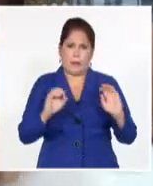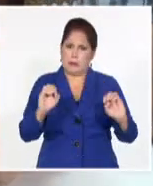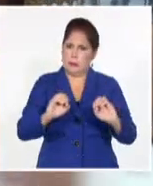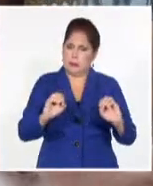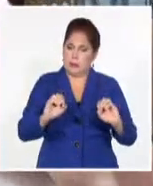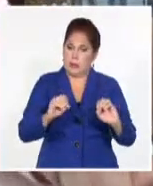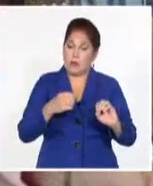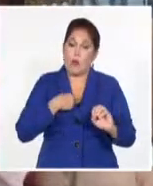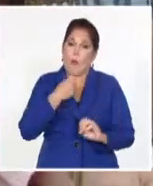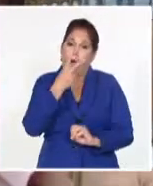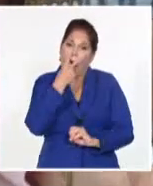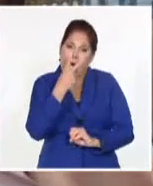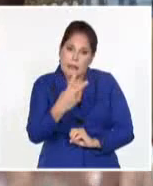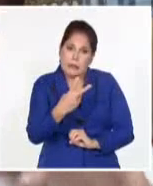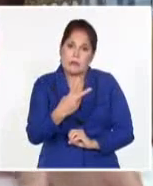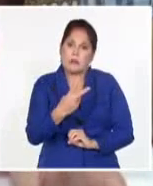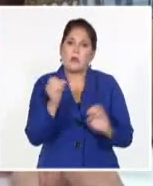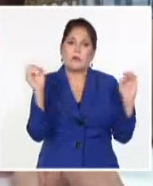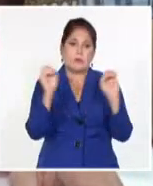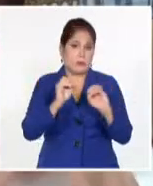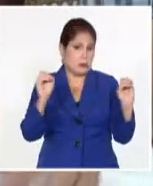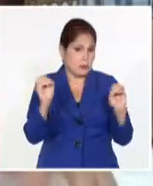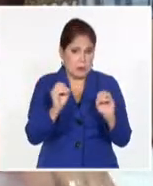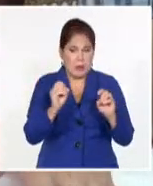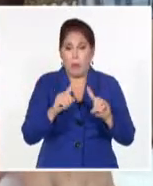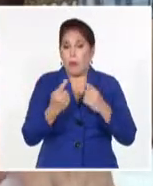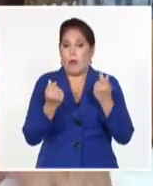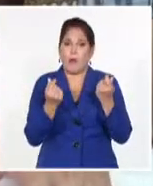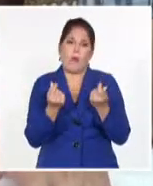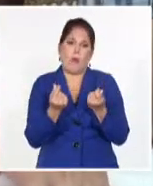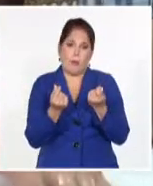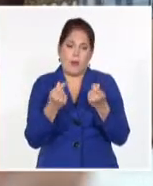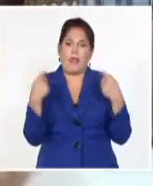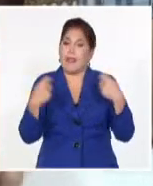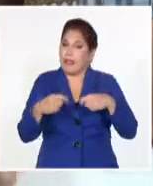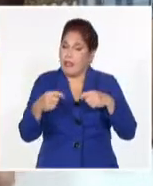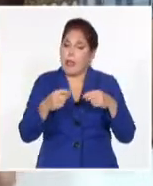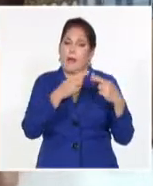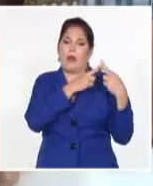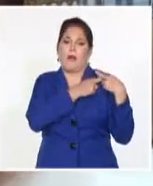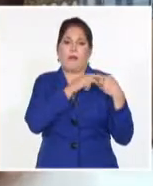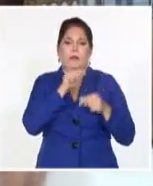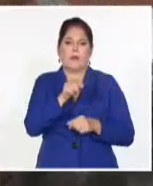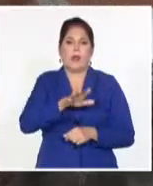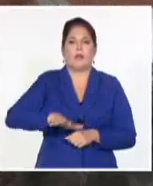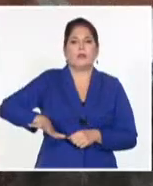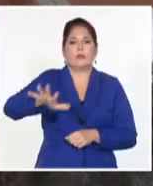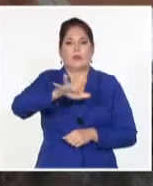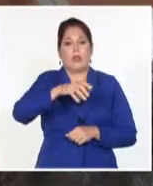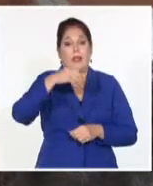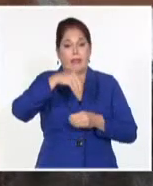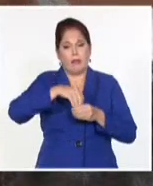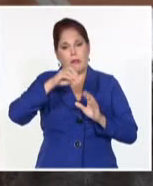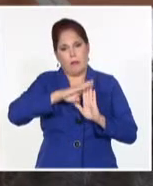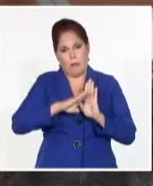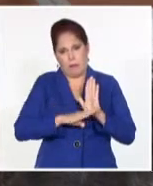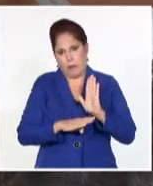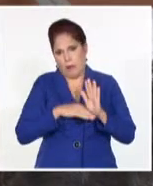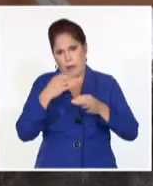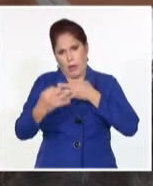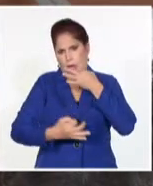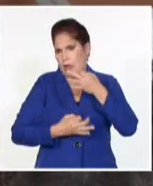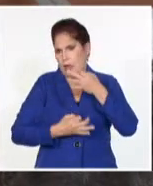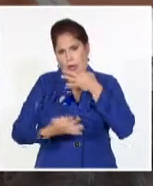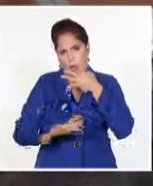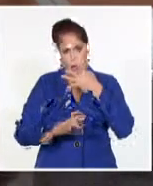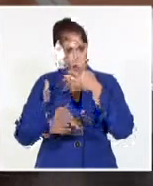falta de atención y exigencia también con los actores económicos que pudieran tener responsabilidad social en el programa. Al referirse al tema del menú